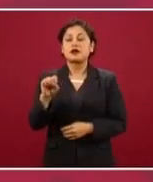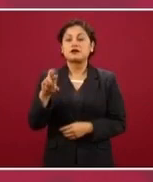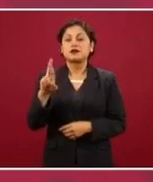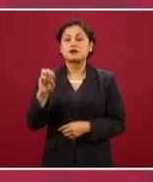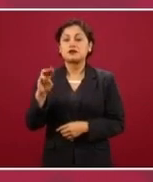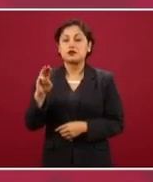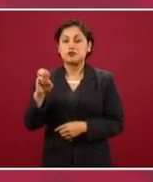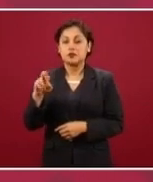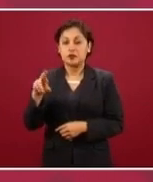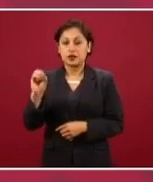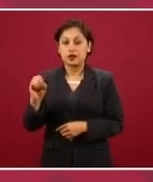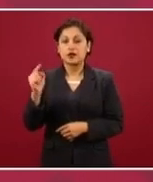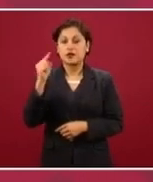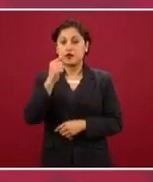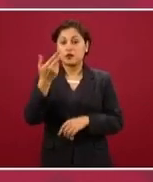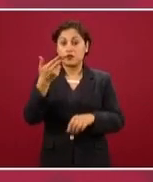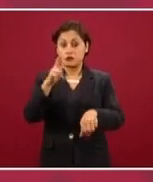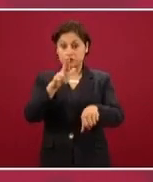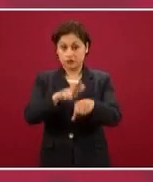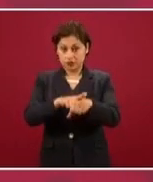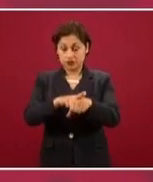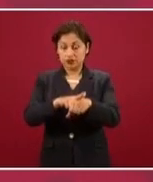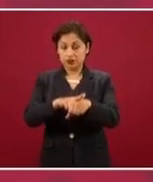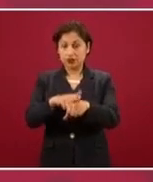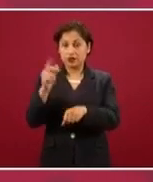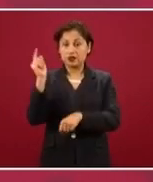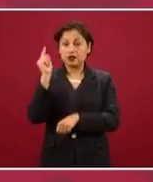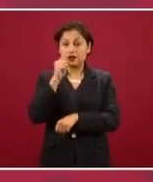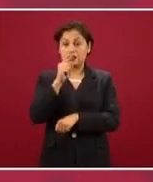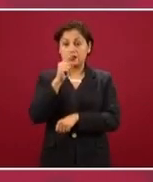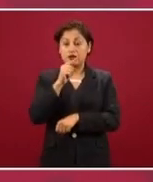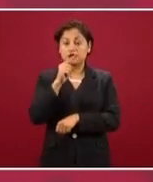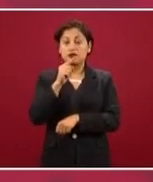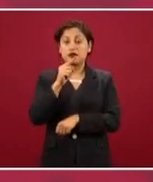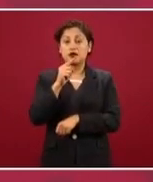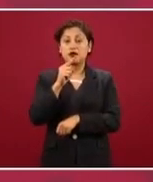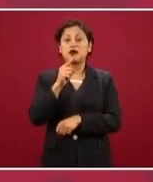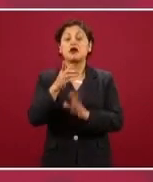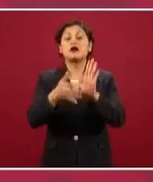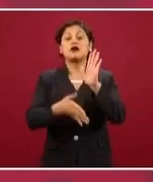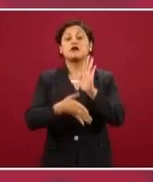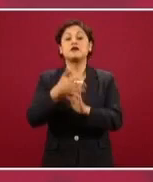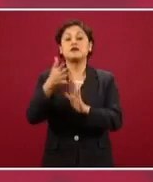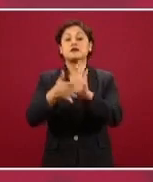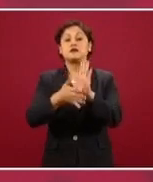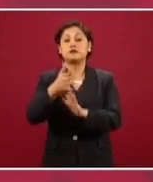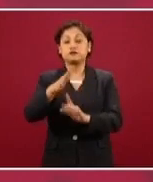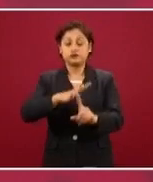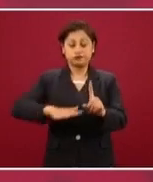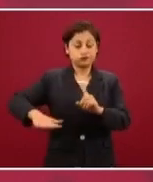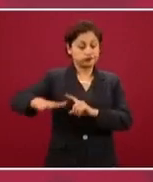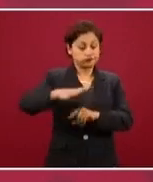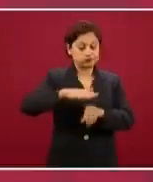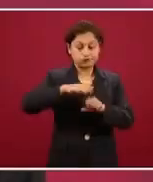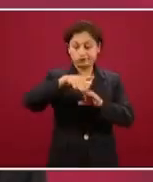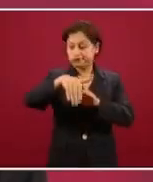hicieron el hospital en una zona de